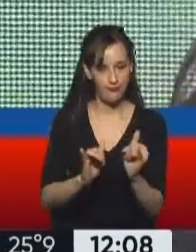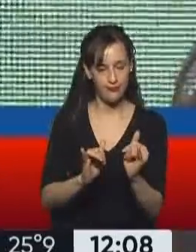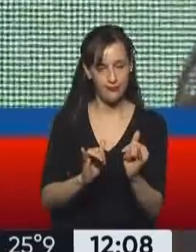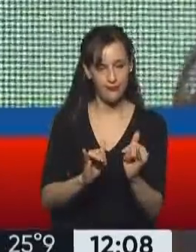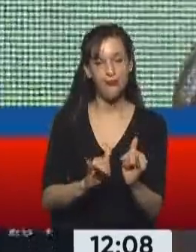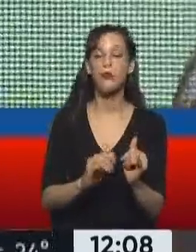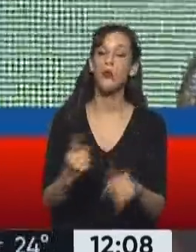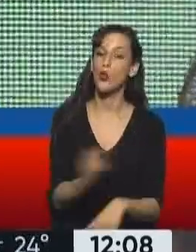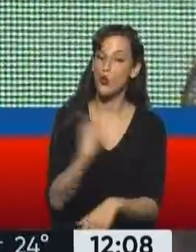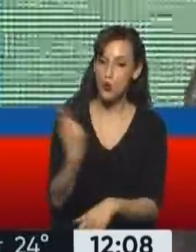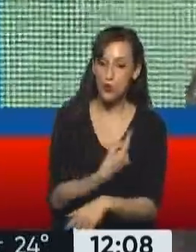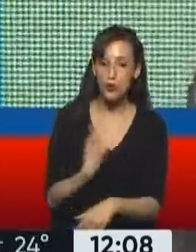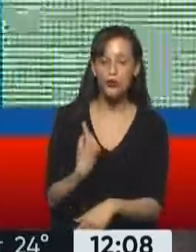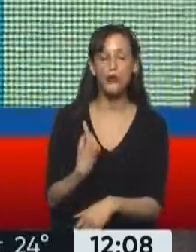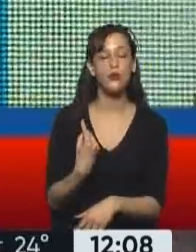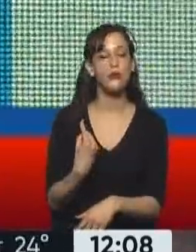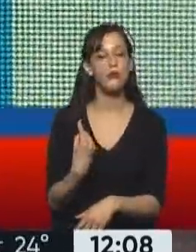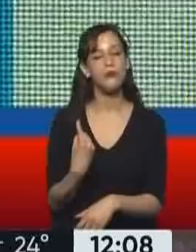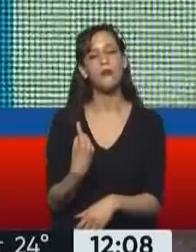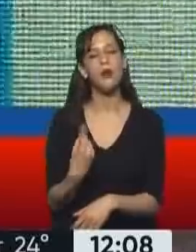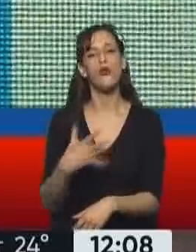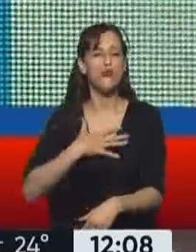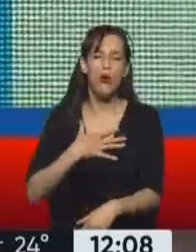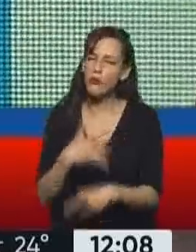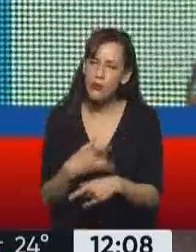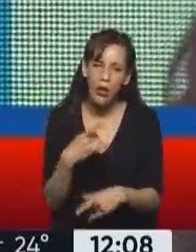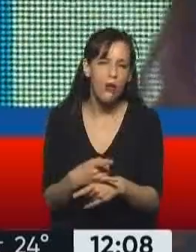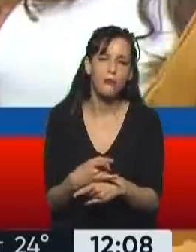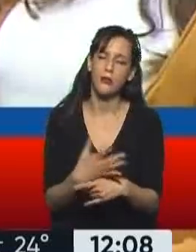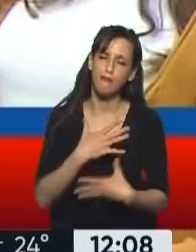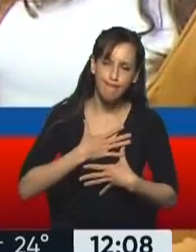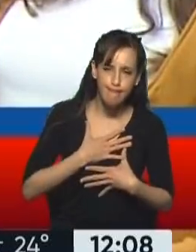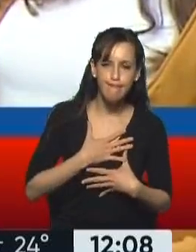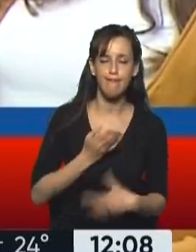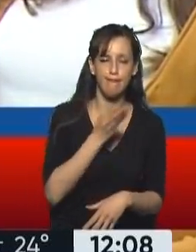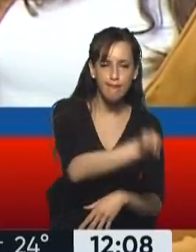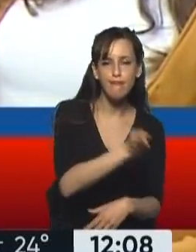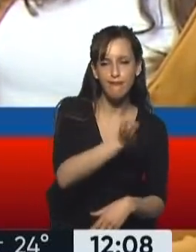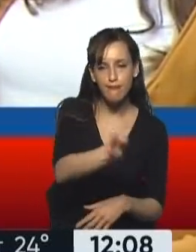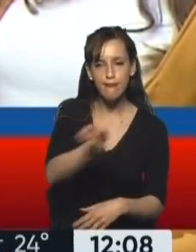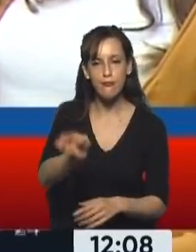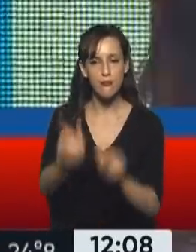y lo he hecho mucho de manera personal, con muchas personas,